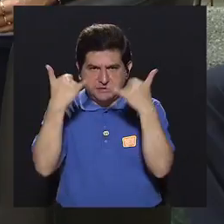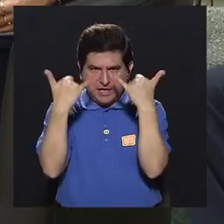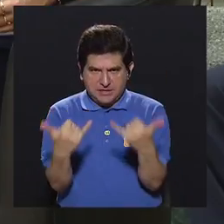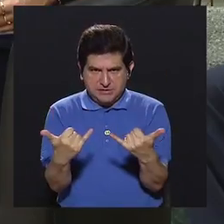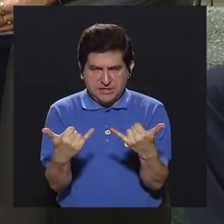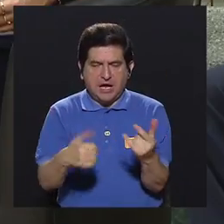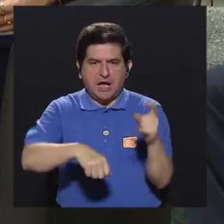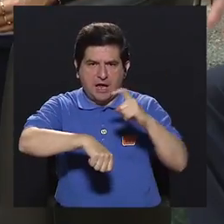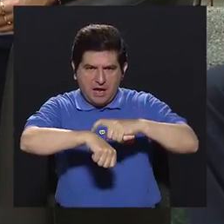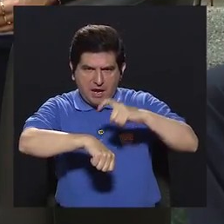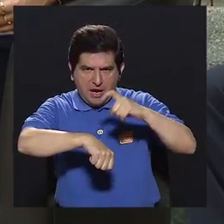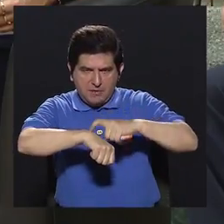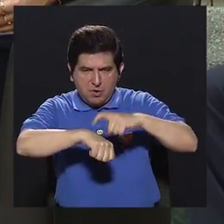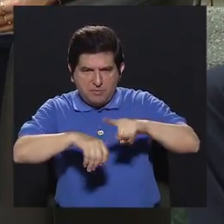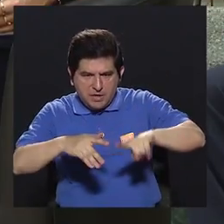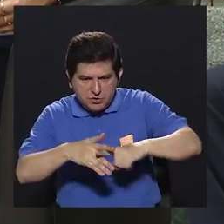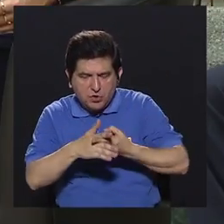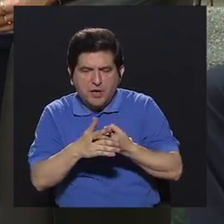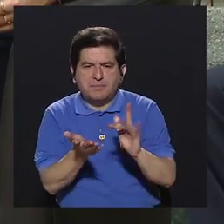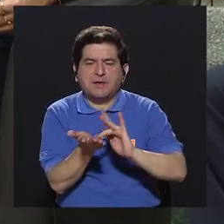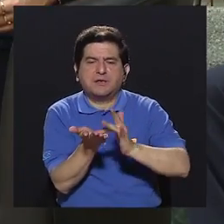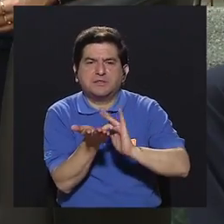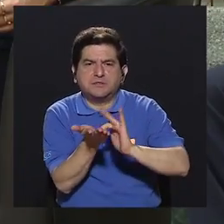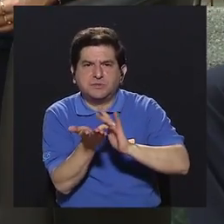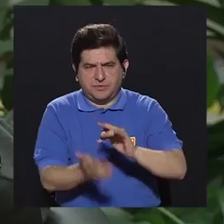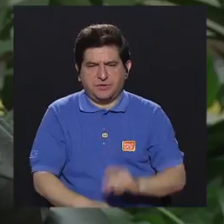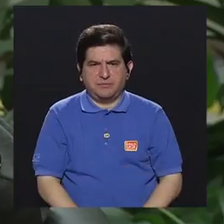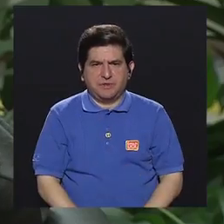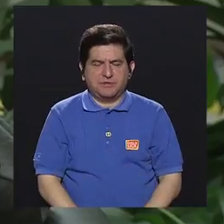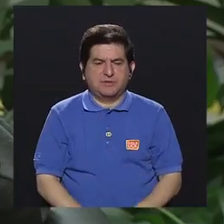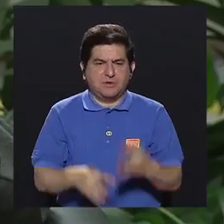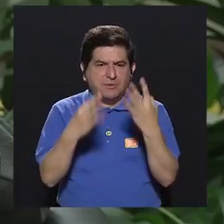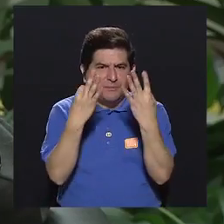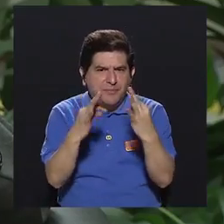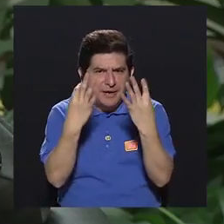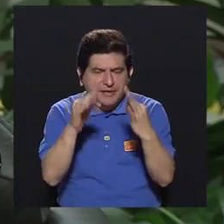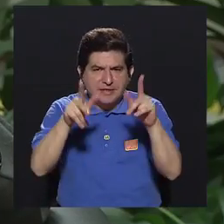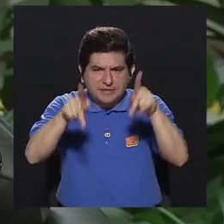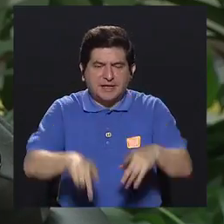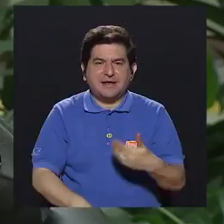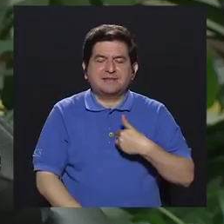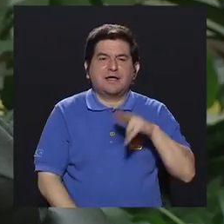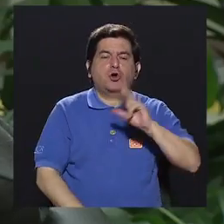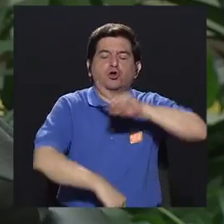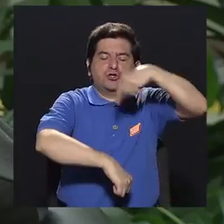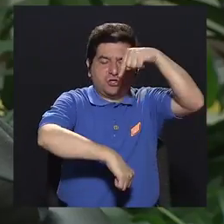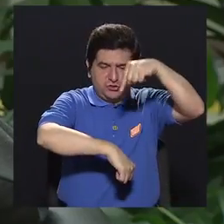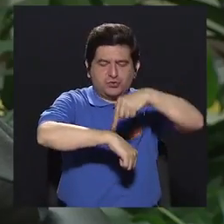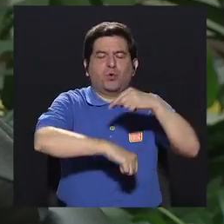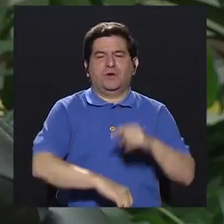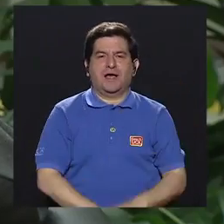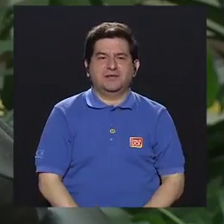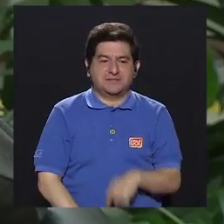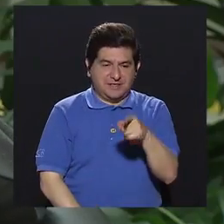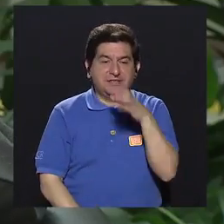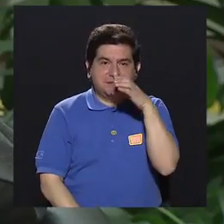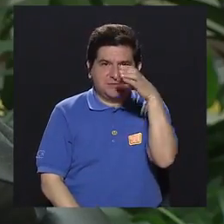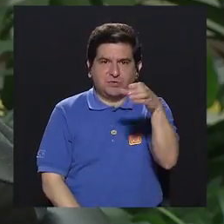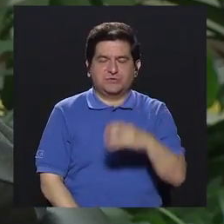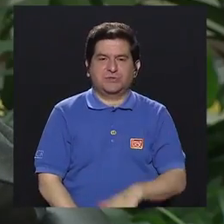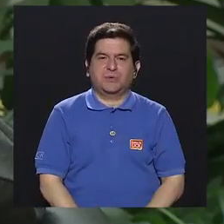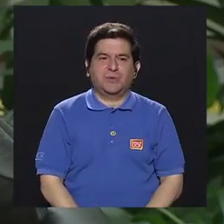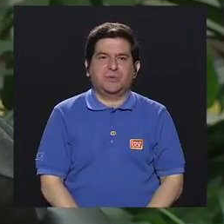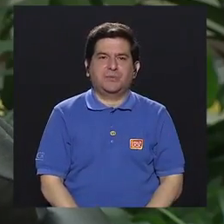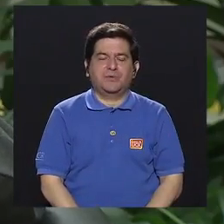comienza o en el momento en que se comienzan con los medicamentos, ¿verdad?, tratarlos, entonces tengo 3 horas máximo, es lo que se